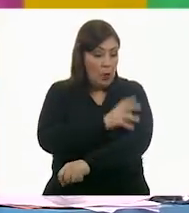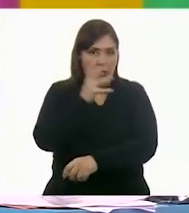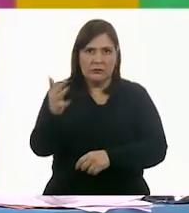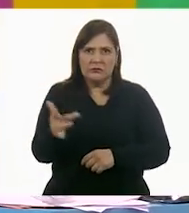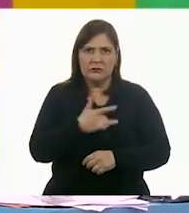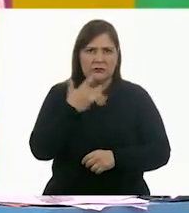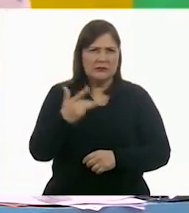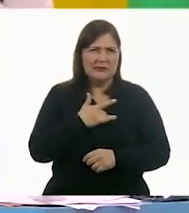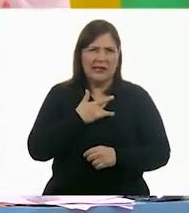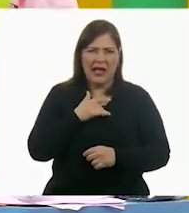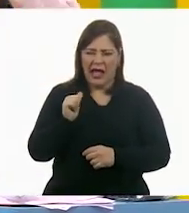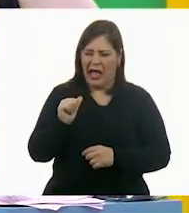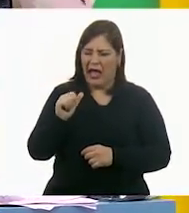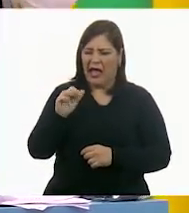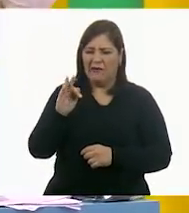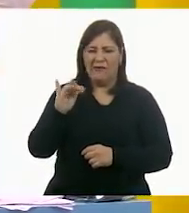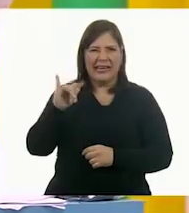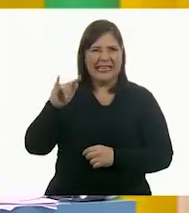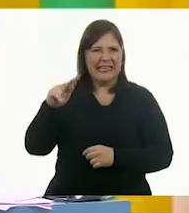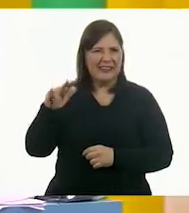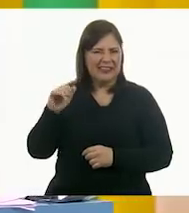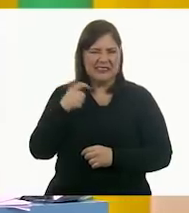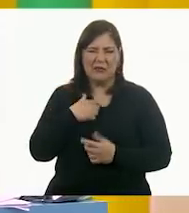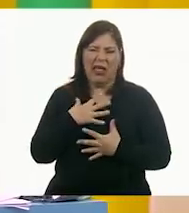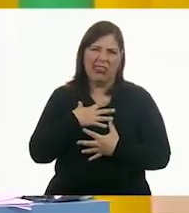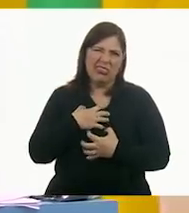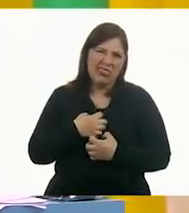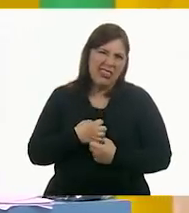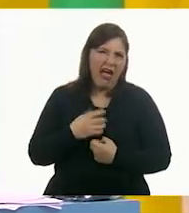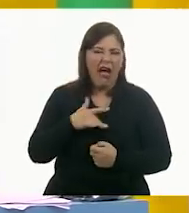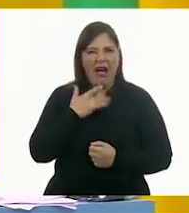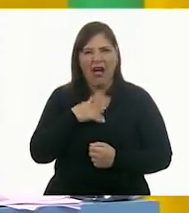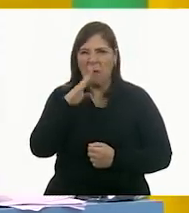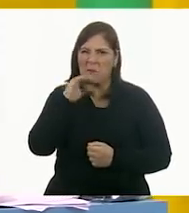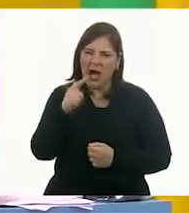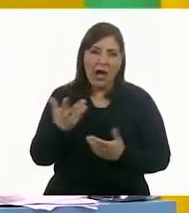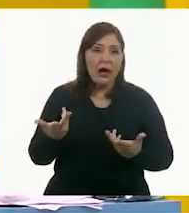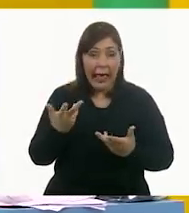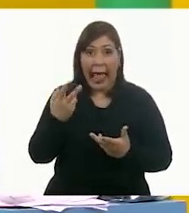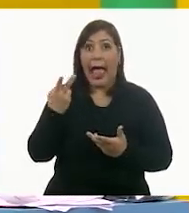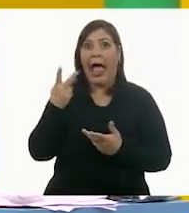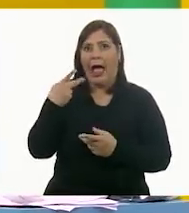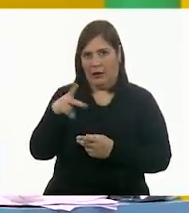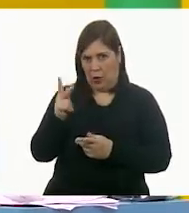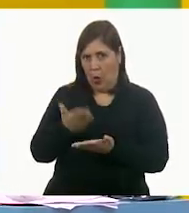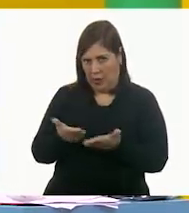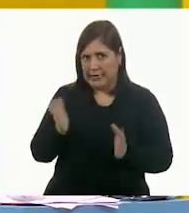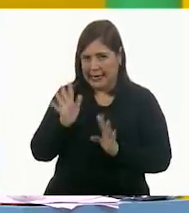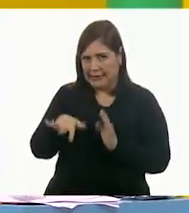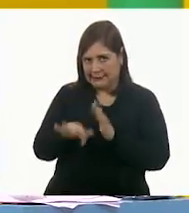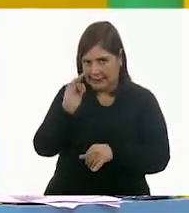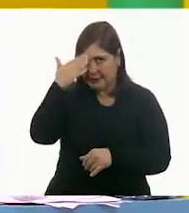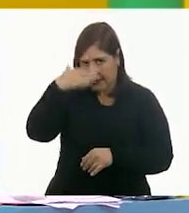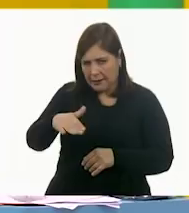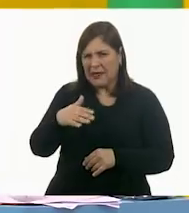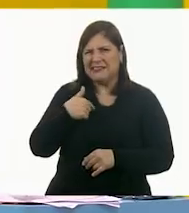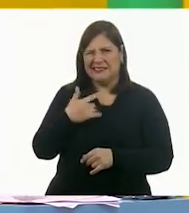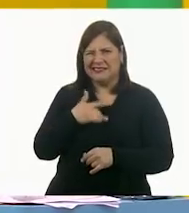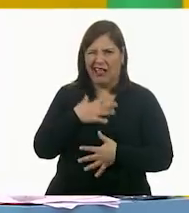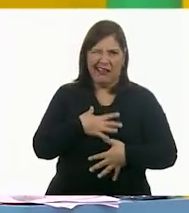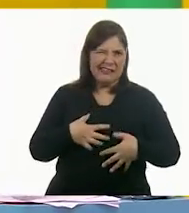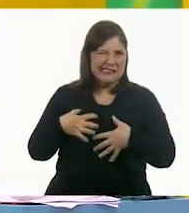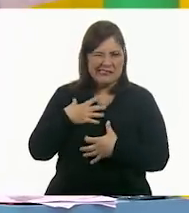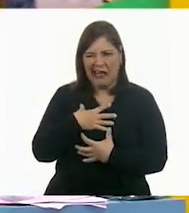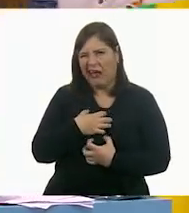emociones aflictivas, que ahora ya sabes cuáles son. Aquellas que nos generan malestar. Vamos a ponerlas